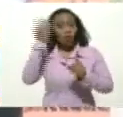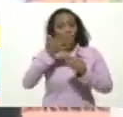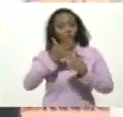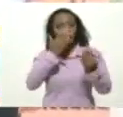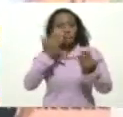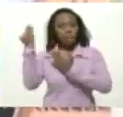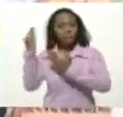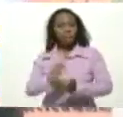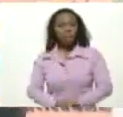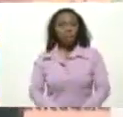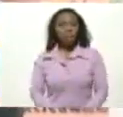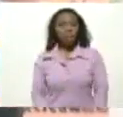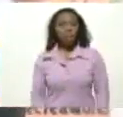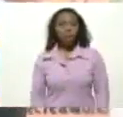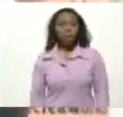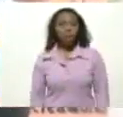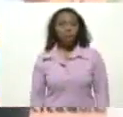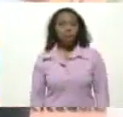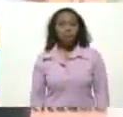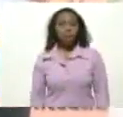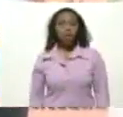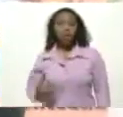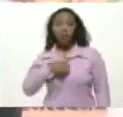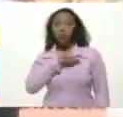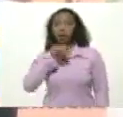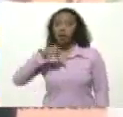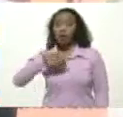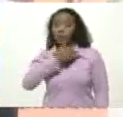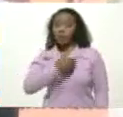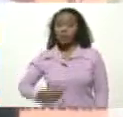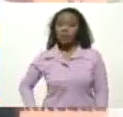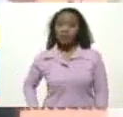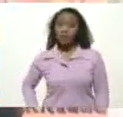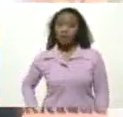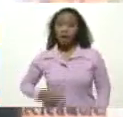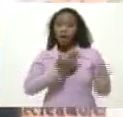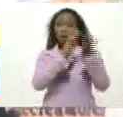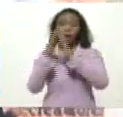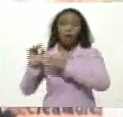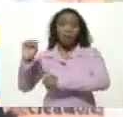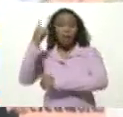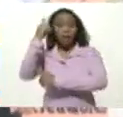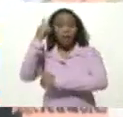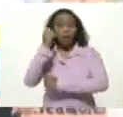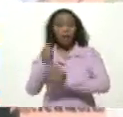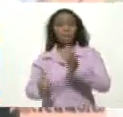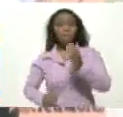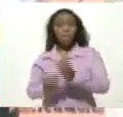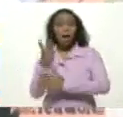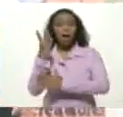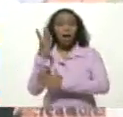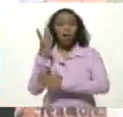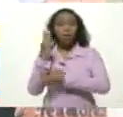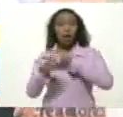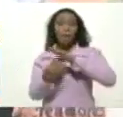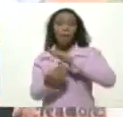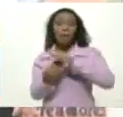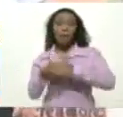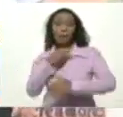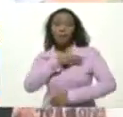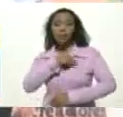Adelante, Dilcia. Aquí estamos, presidente, en la comunidad Primero de Mayo, en la base de misiones